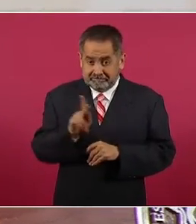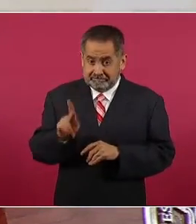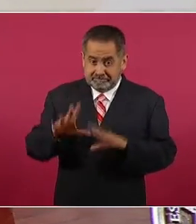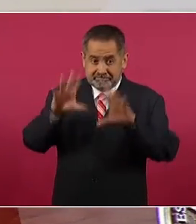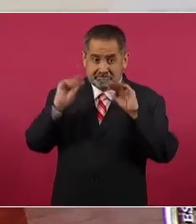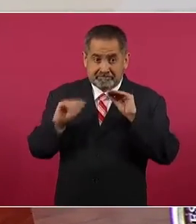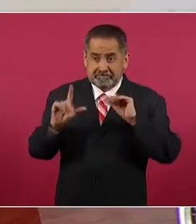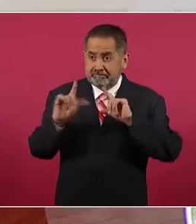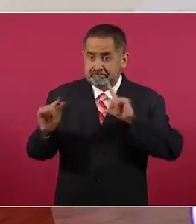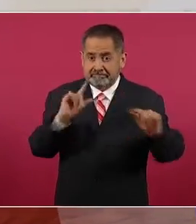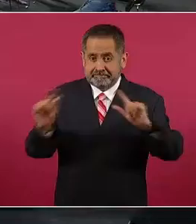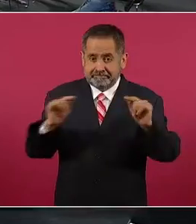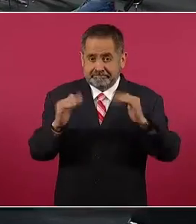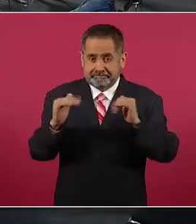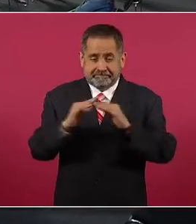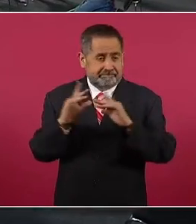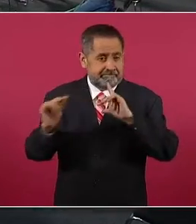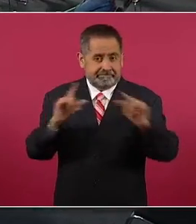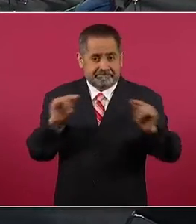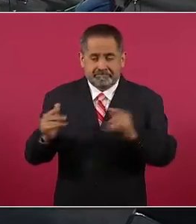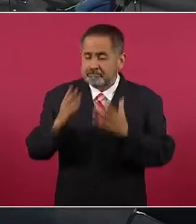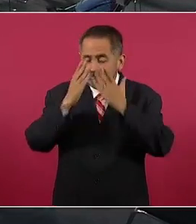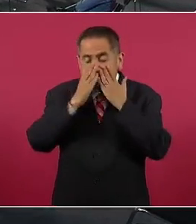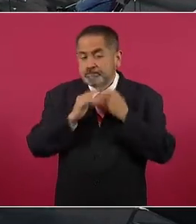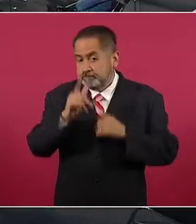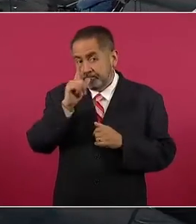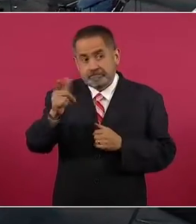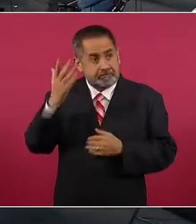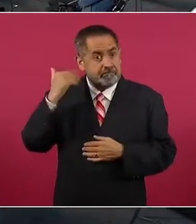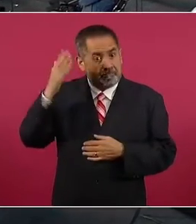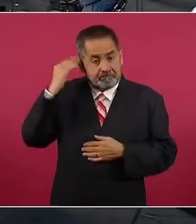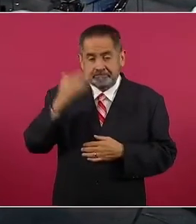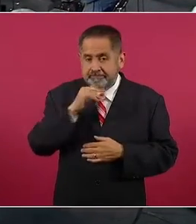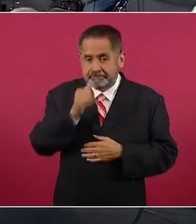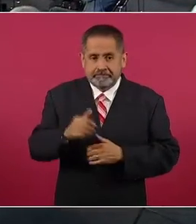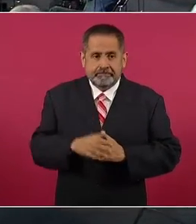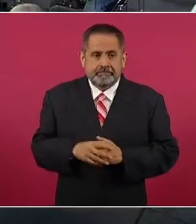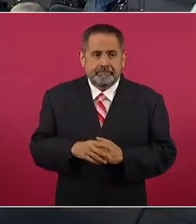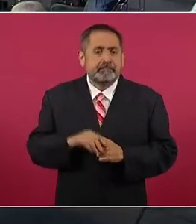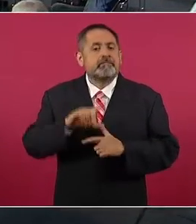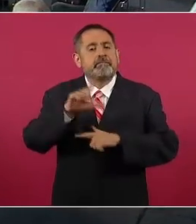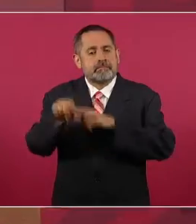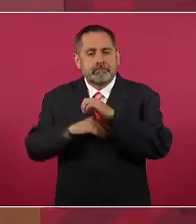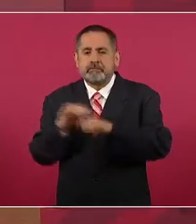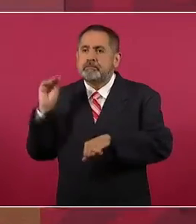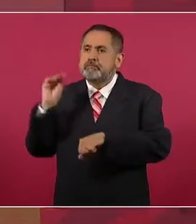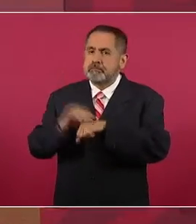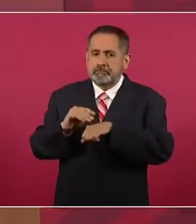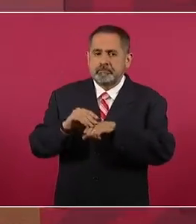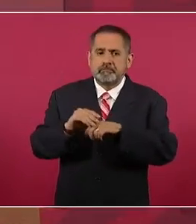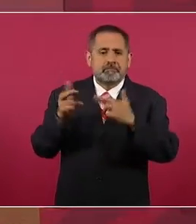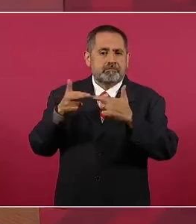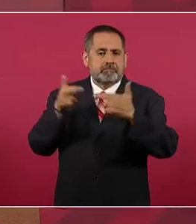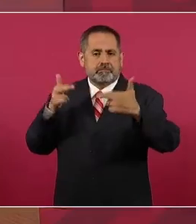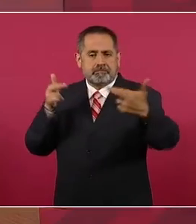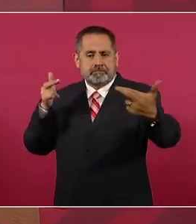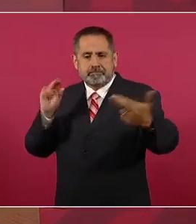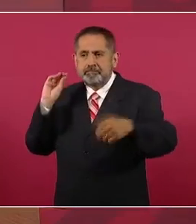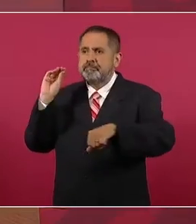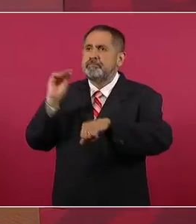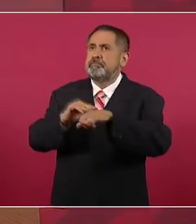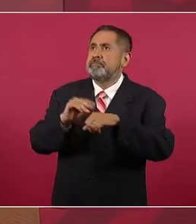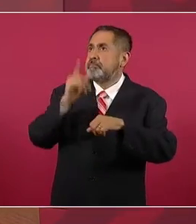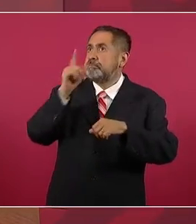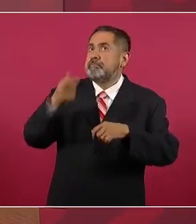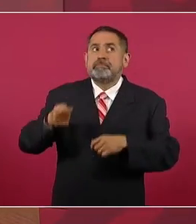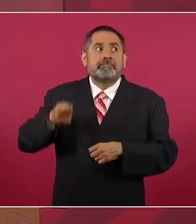todos a su casa porque ya no hay luz. Y luego llegó ya la